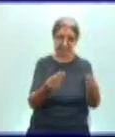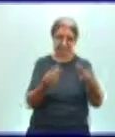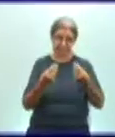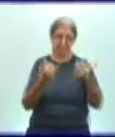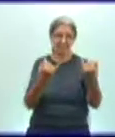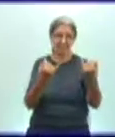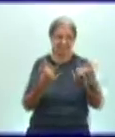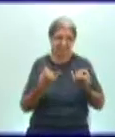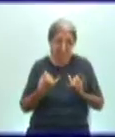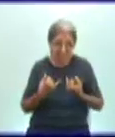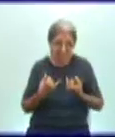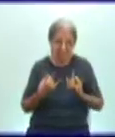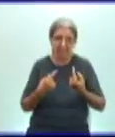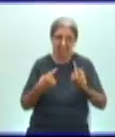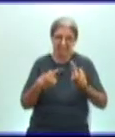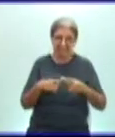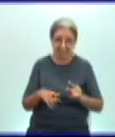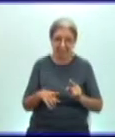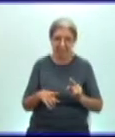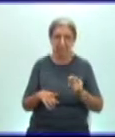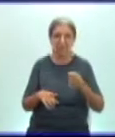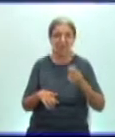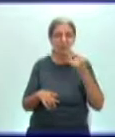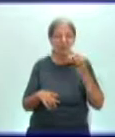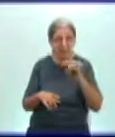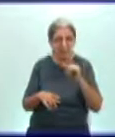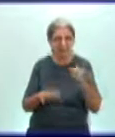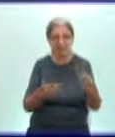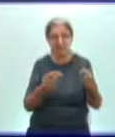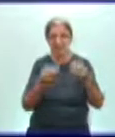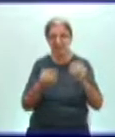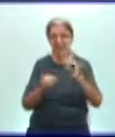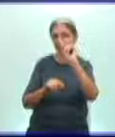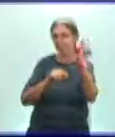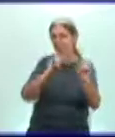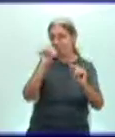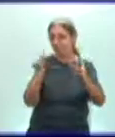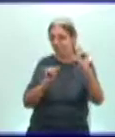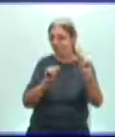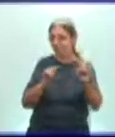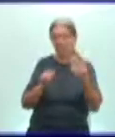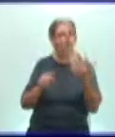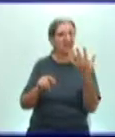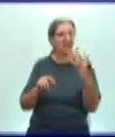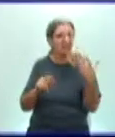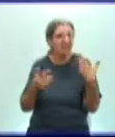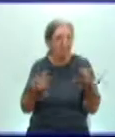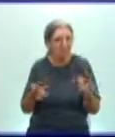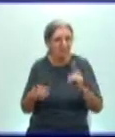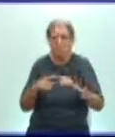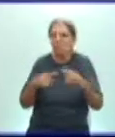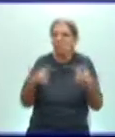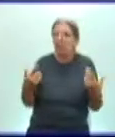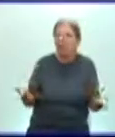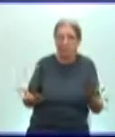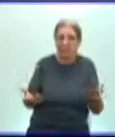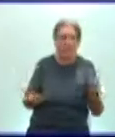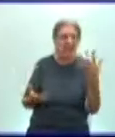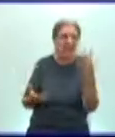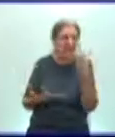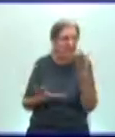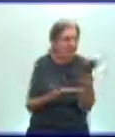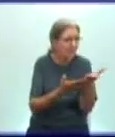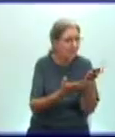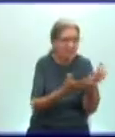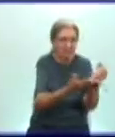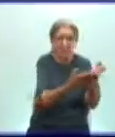dejando una serie de incógnitas que invitan a leer. ¿Quién está amenazado de muerte? ¿Por qué está amenazado de muerte? ¿A quién le pide? ¿Qué